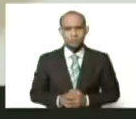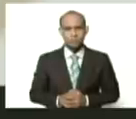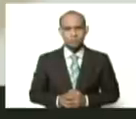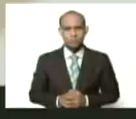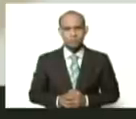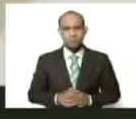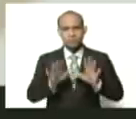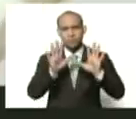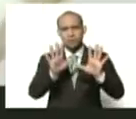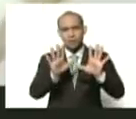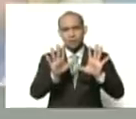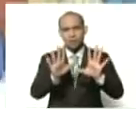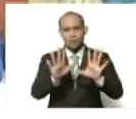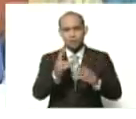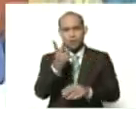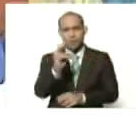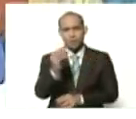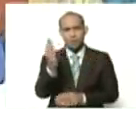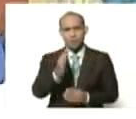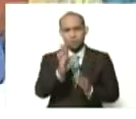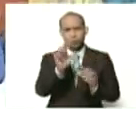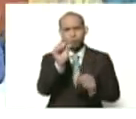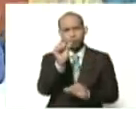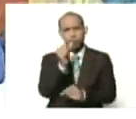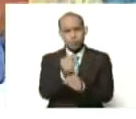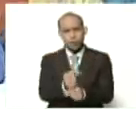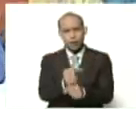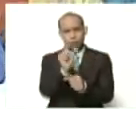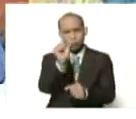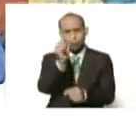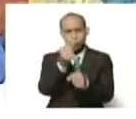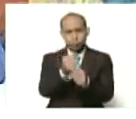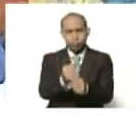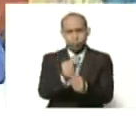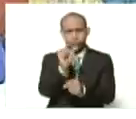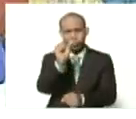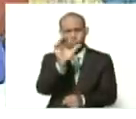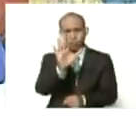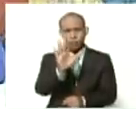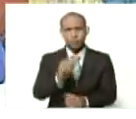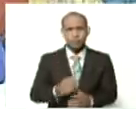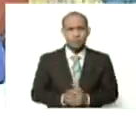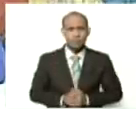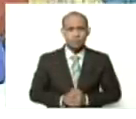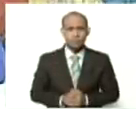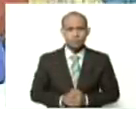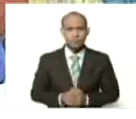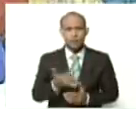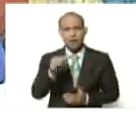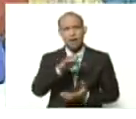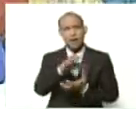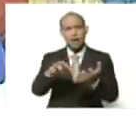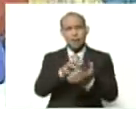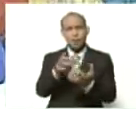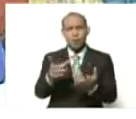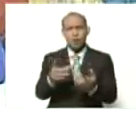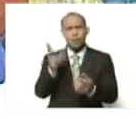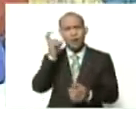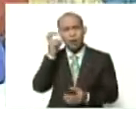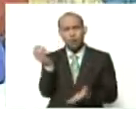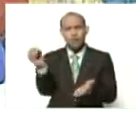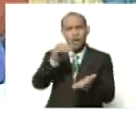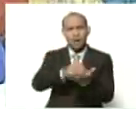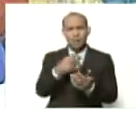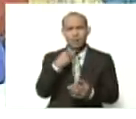Ya va, dame, vente aquí. Ya va, dame, vente aquí. Un segundo, ya va, un segundo nada más. No, hay un problema de que se repite el sonido, se